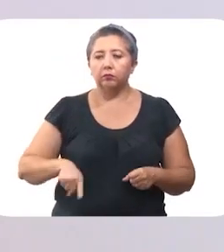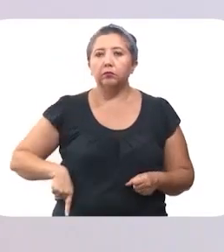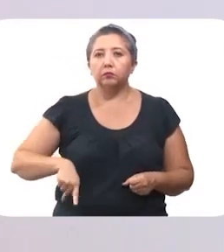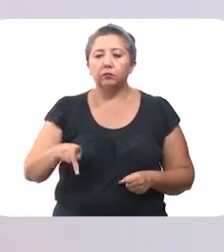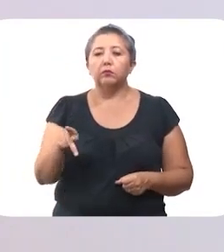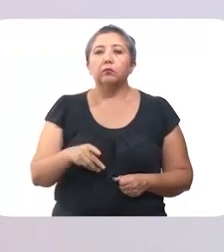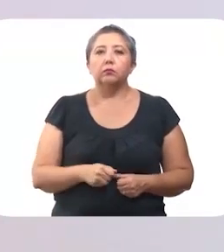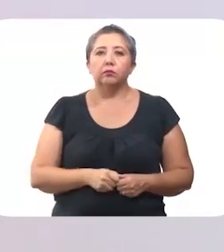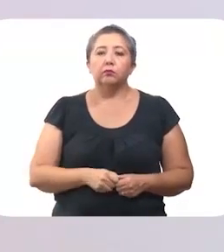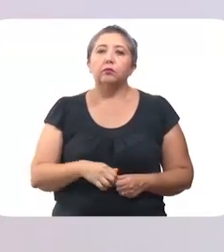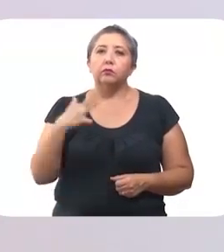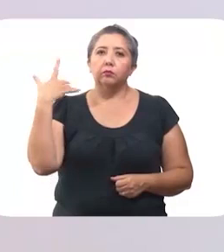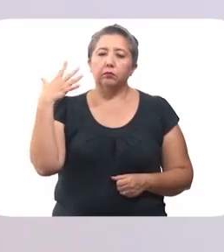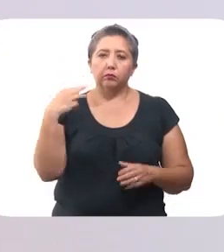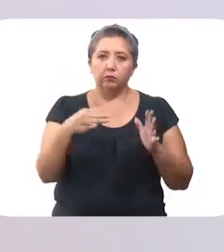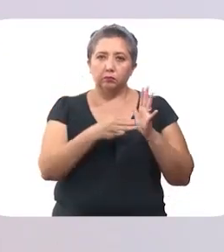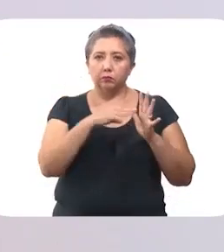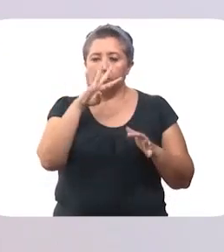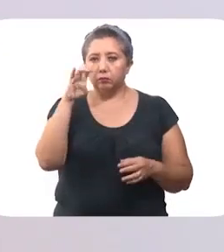hospitales públicos.